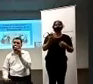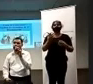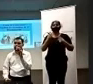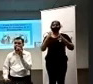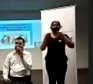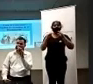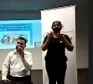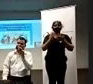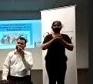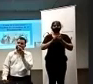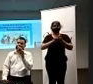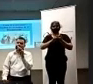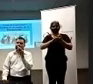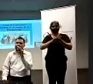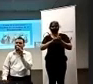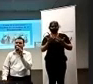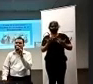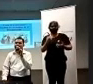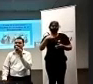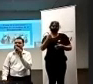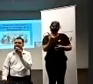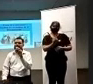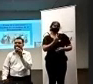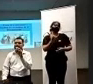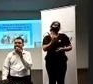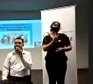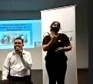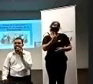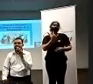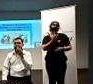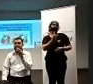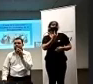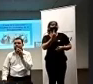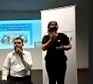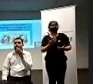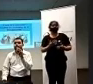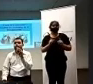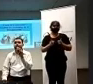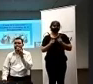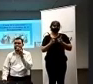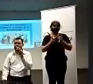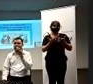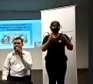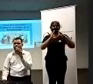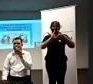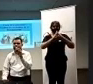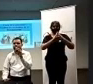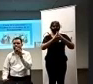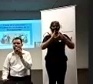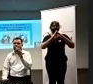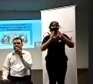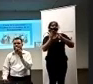dentro, pero legalmente yo tenía que estar aislado. Yo no podía ir al trabajo. De